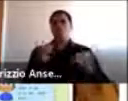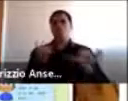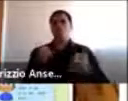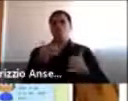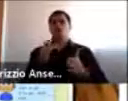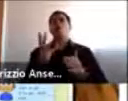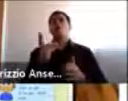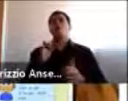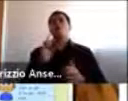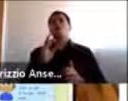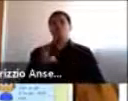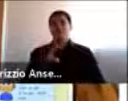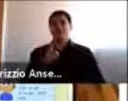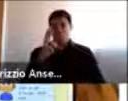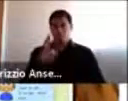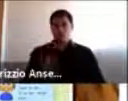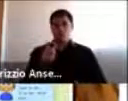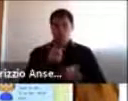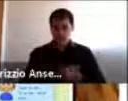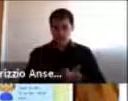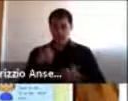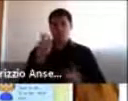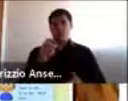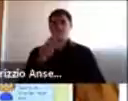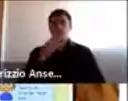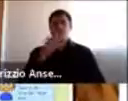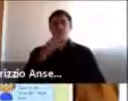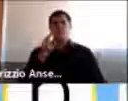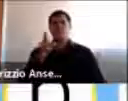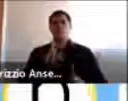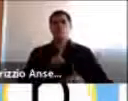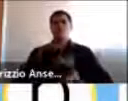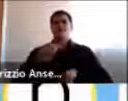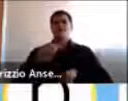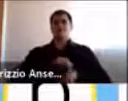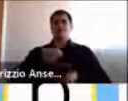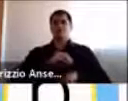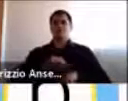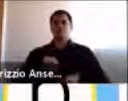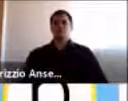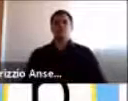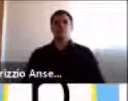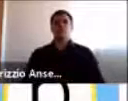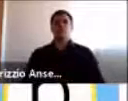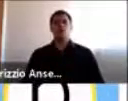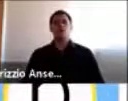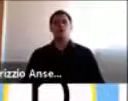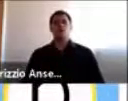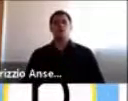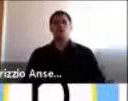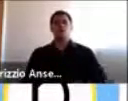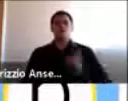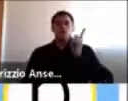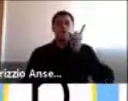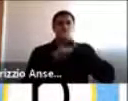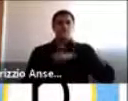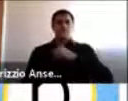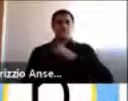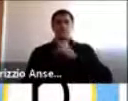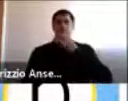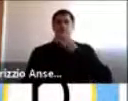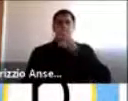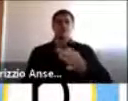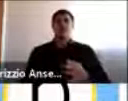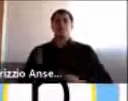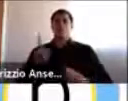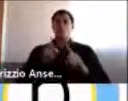correctas y las alertas que yo les mostré inicialmente finalmente tiene el botón además de letras conocidas que